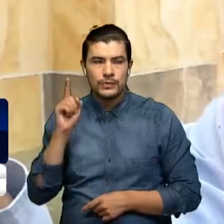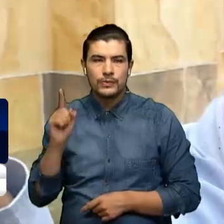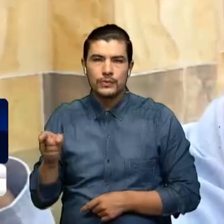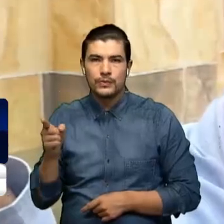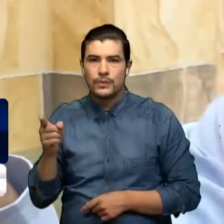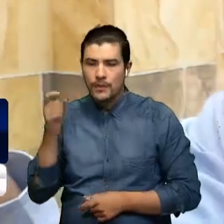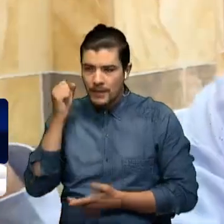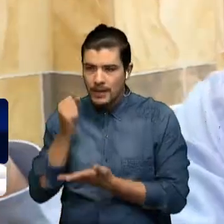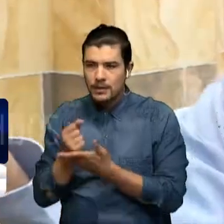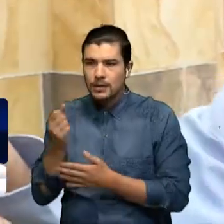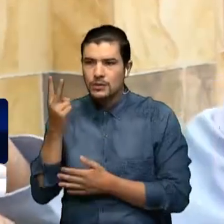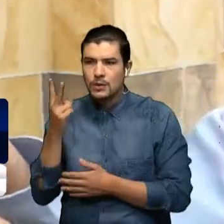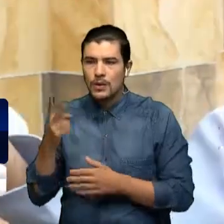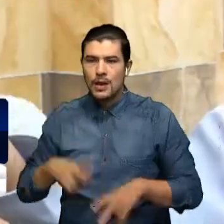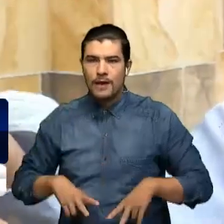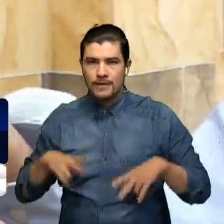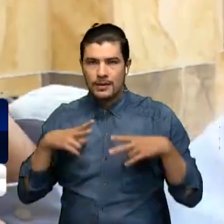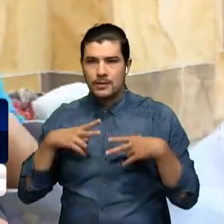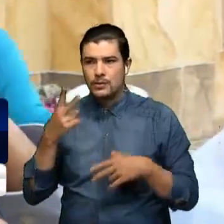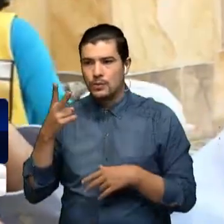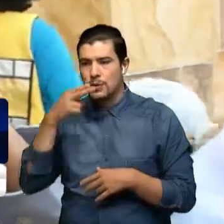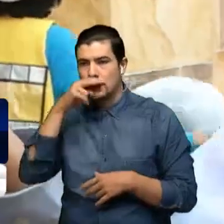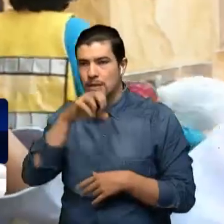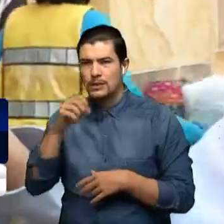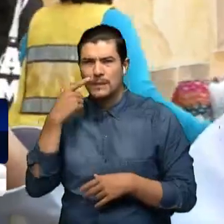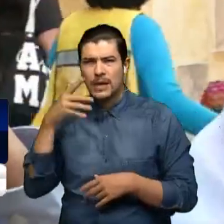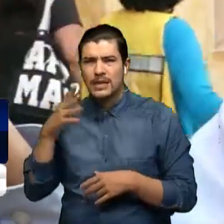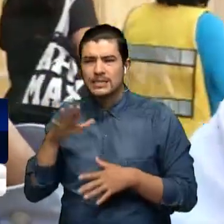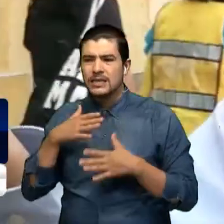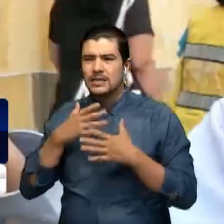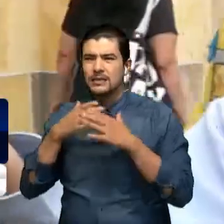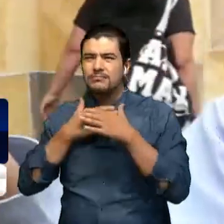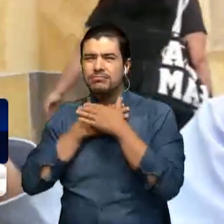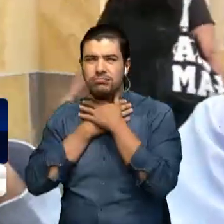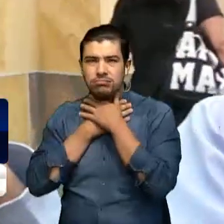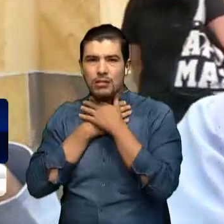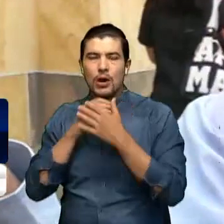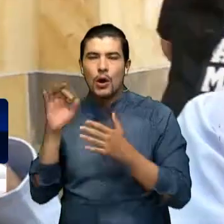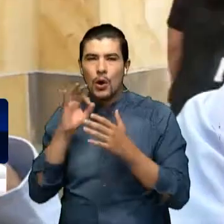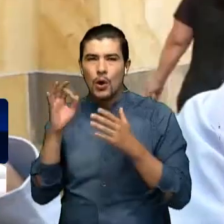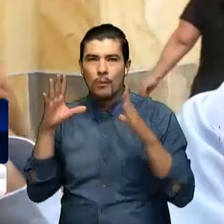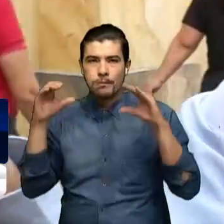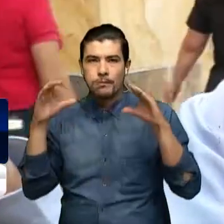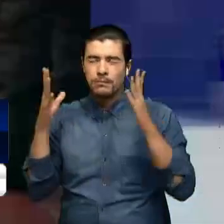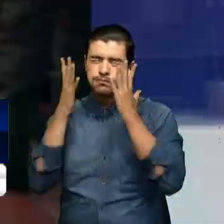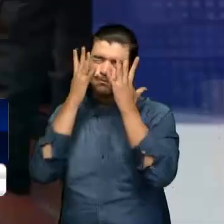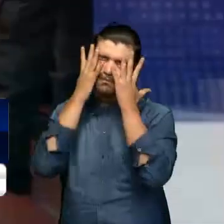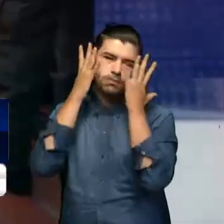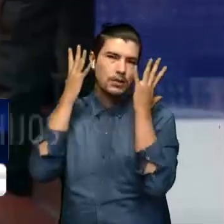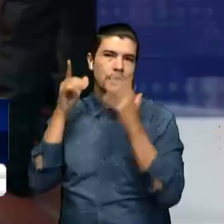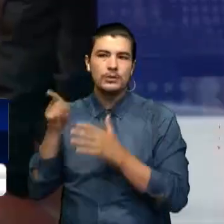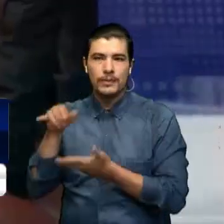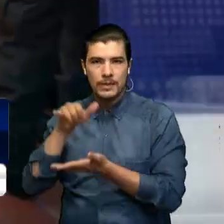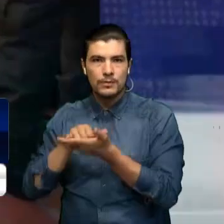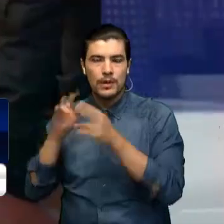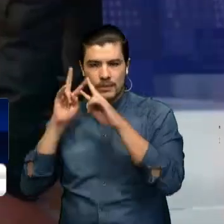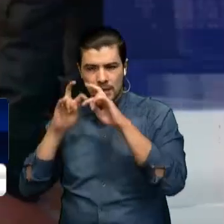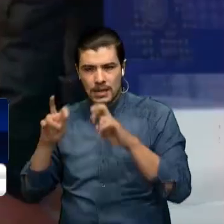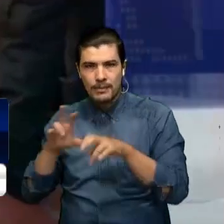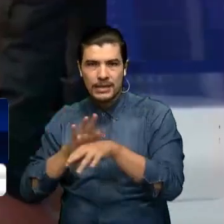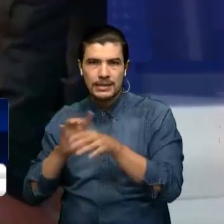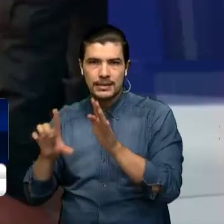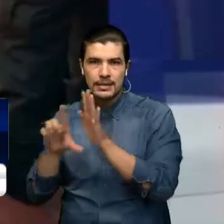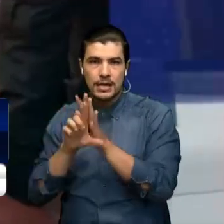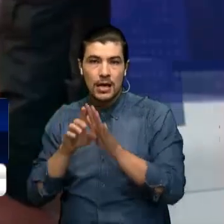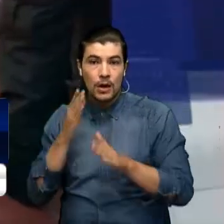es que fue por asfixia y es lo que tendrá que determinar ya la investigación versiones apuntan a que tras